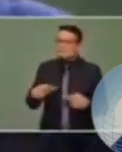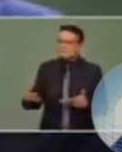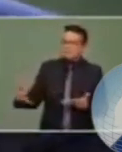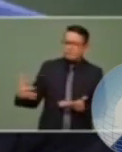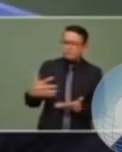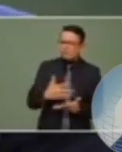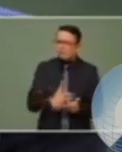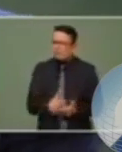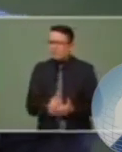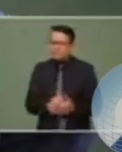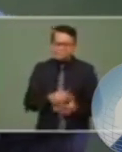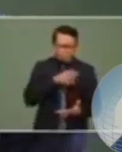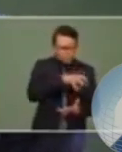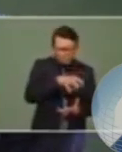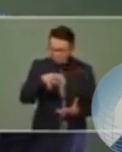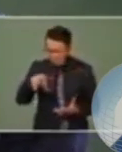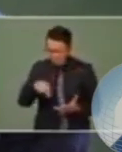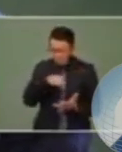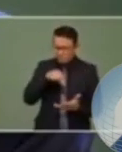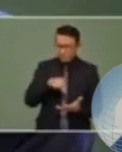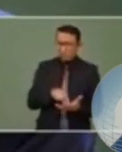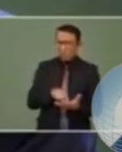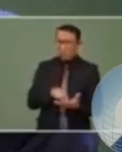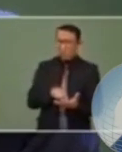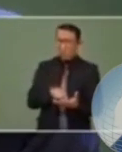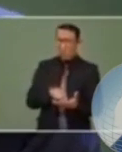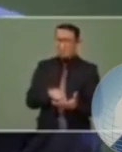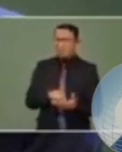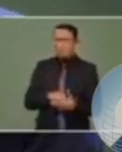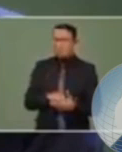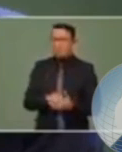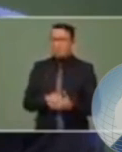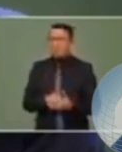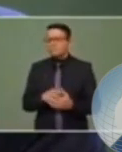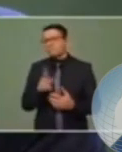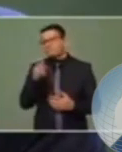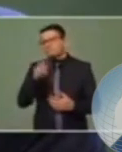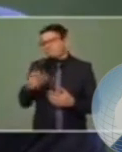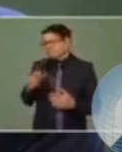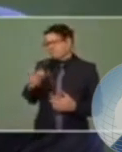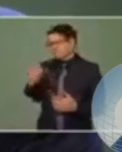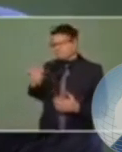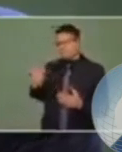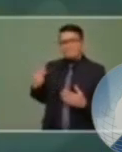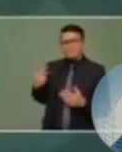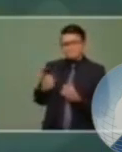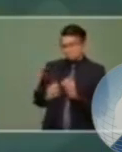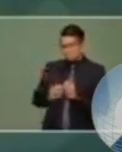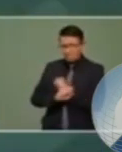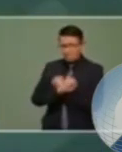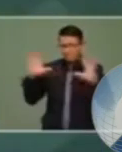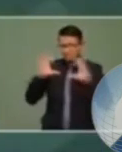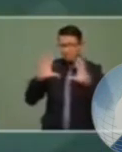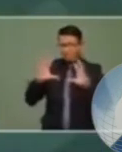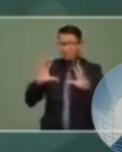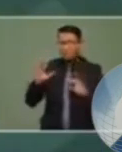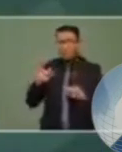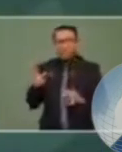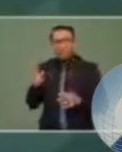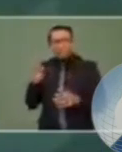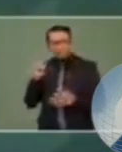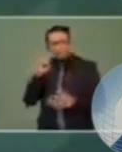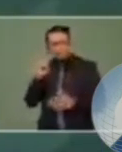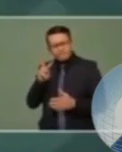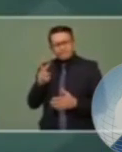seres humanos una tragedia dolorosísima que todavía